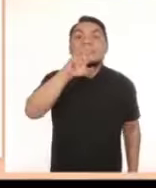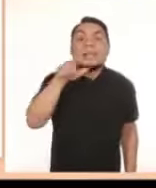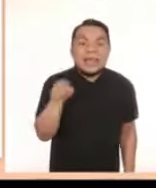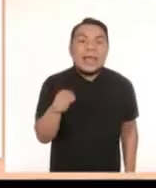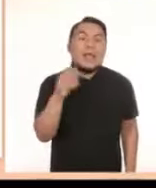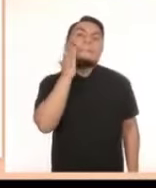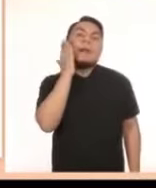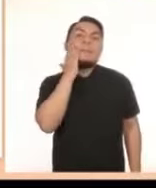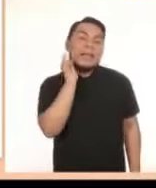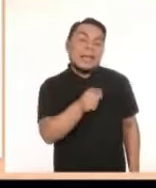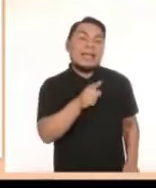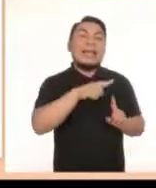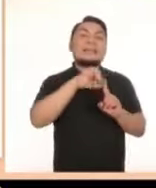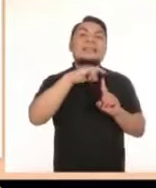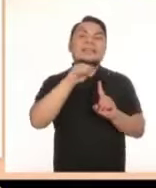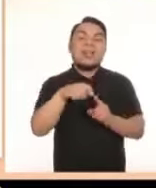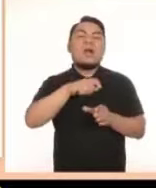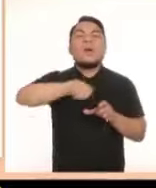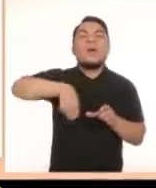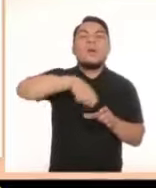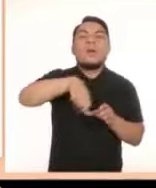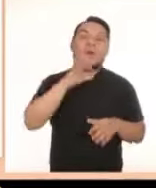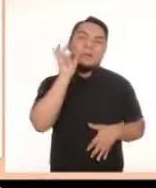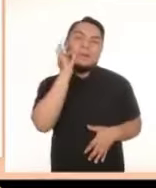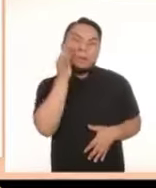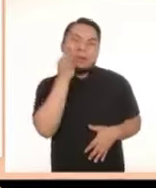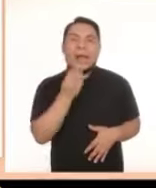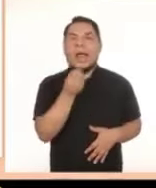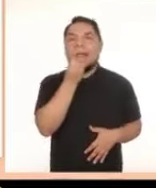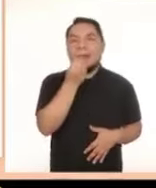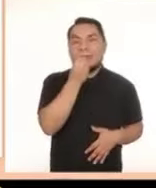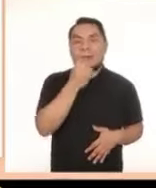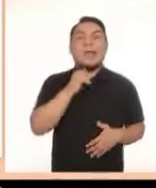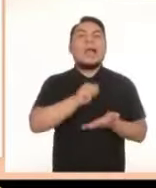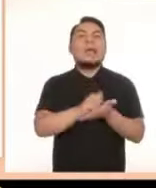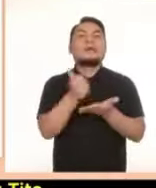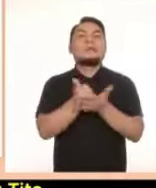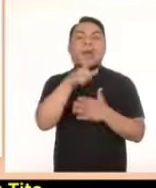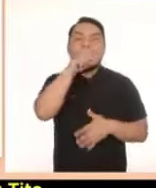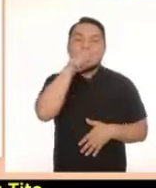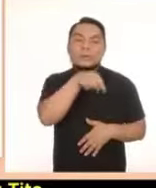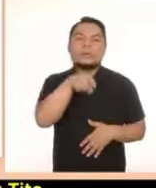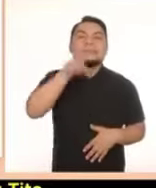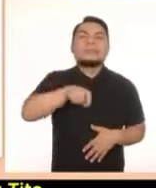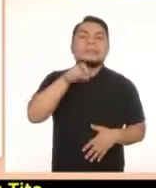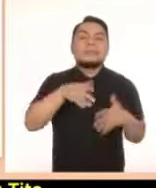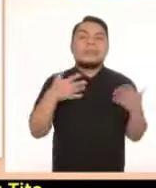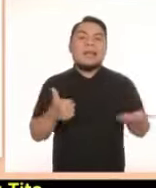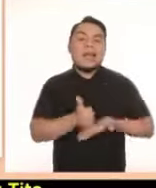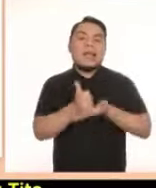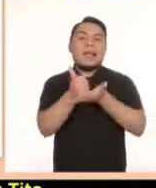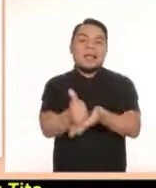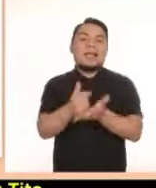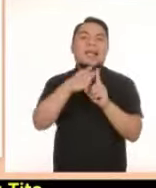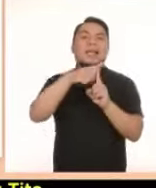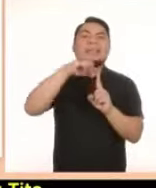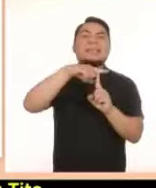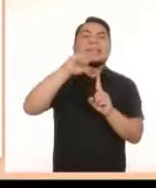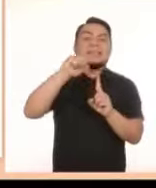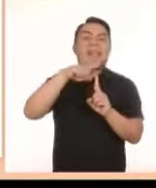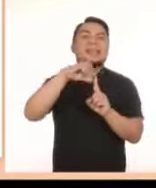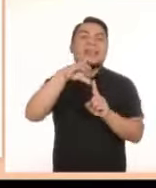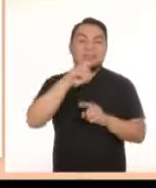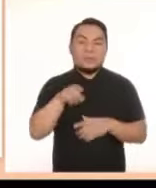Raquel, la mamá de Tita, va a cocinar un rico arroz con pollo. Para eso necesita de la ayuda de Tito y